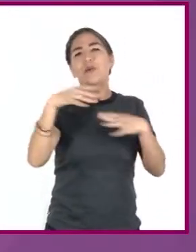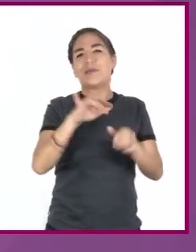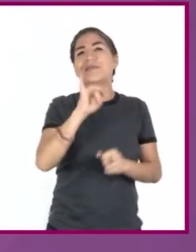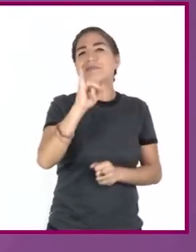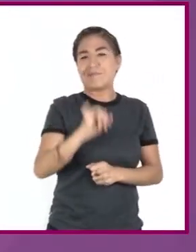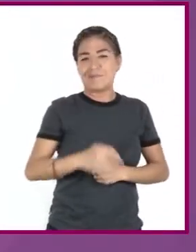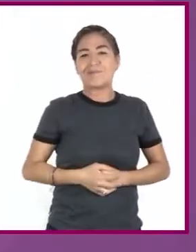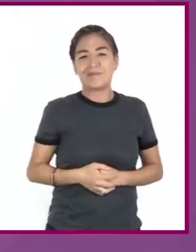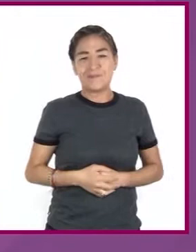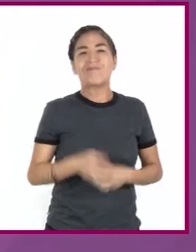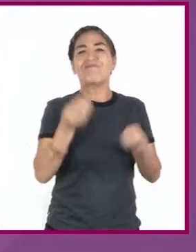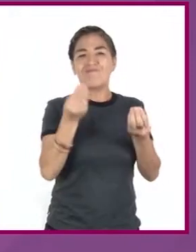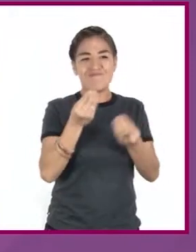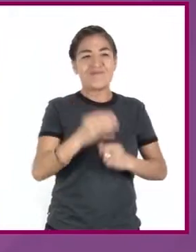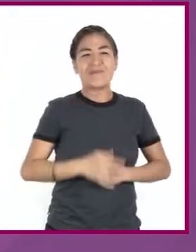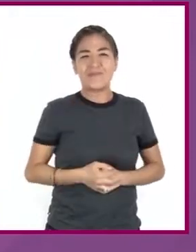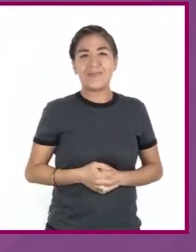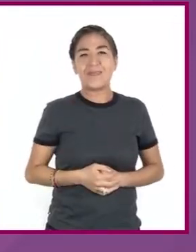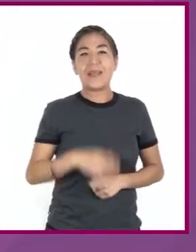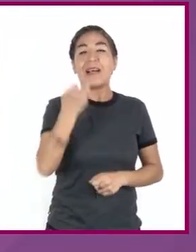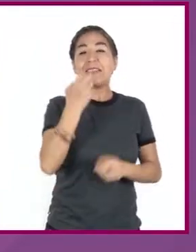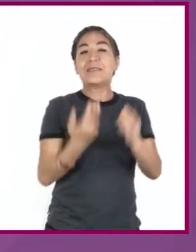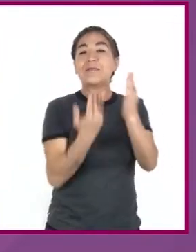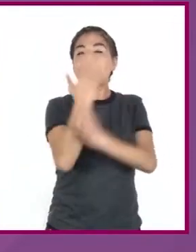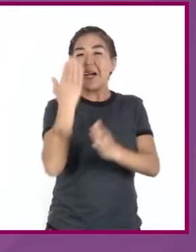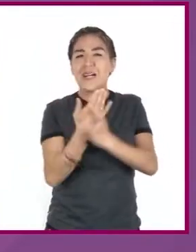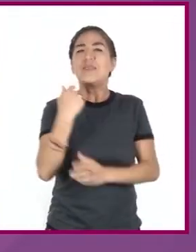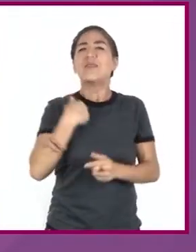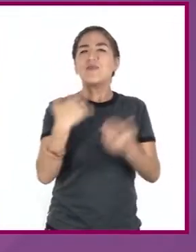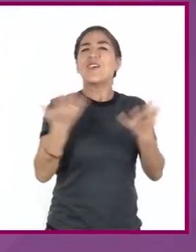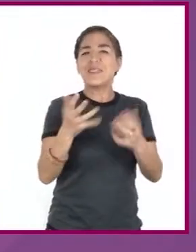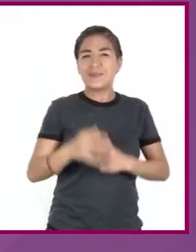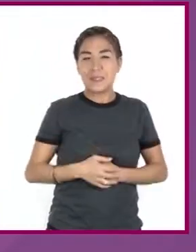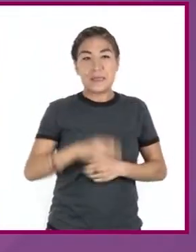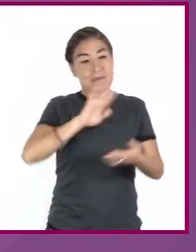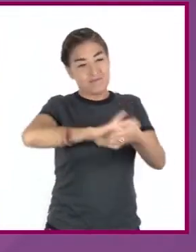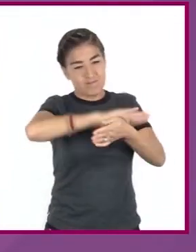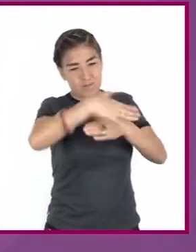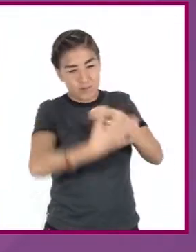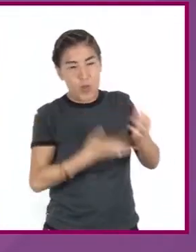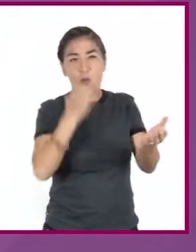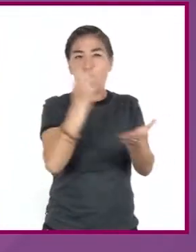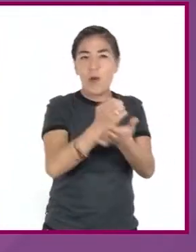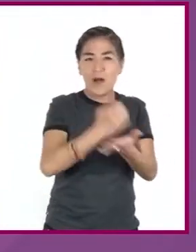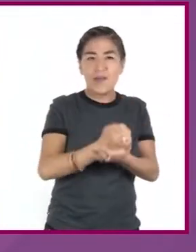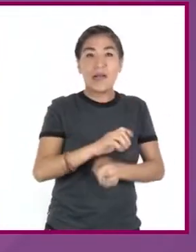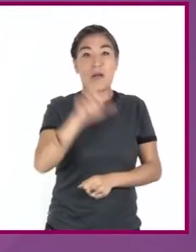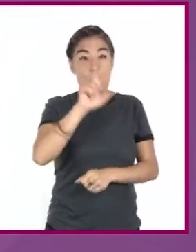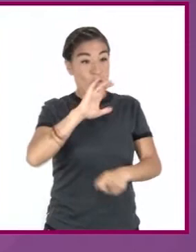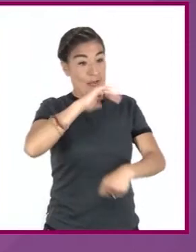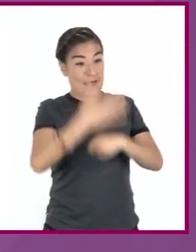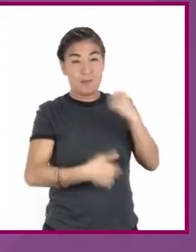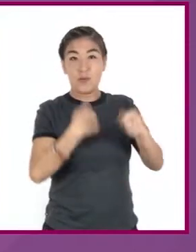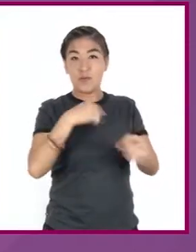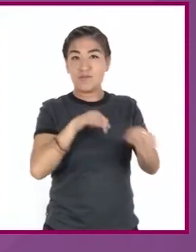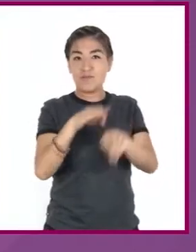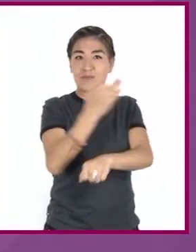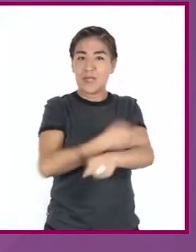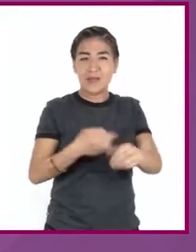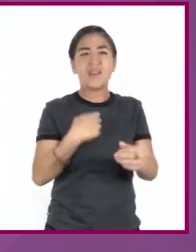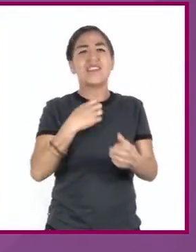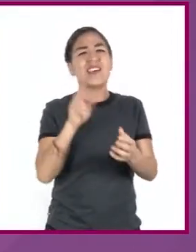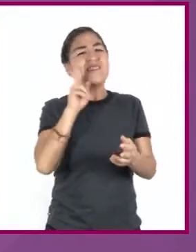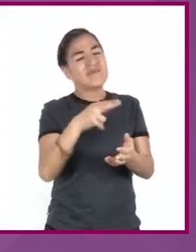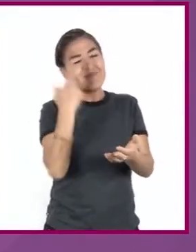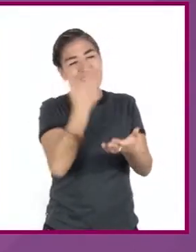indeed. Así fue. Por las mañanas me dedicaba a la encuadernación y al terminar mi jornada laboral acostumbraba a revisar